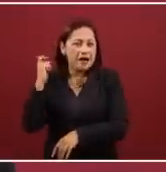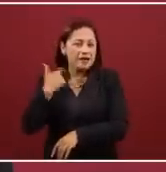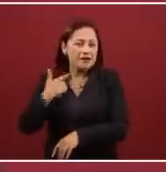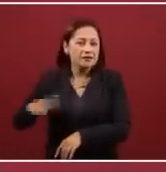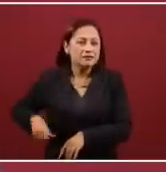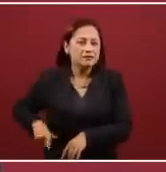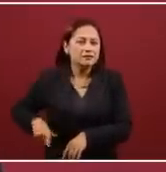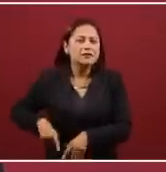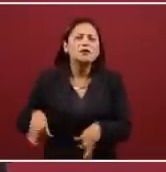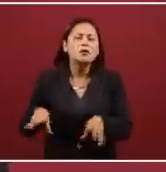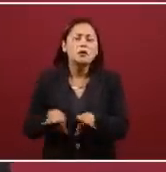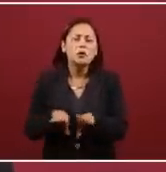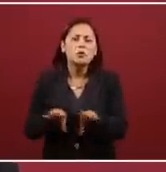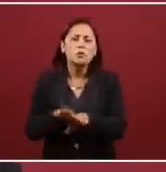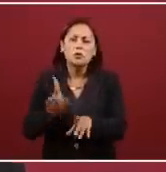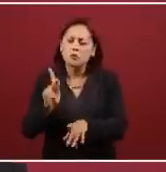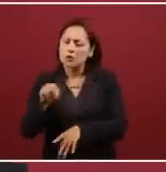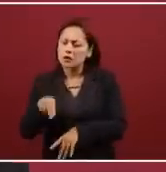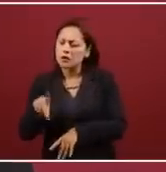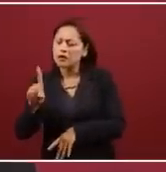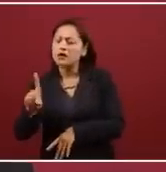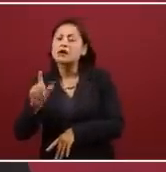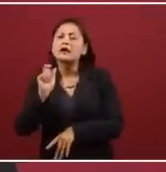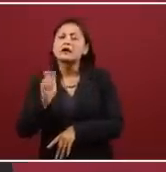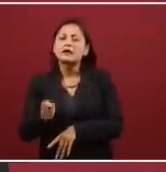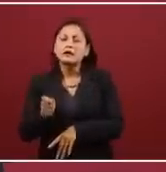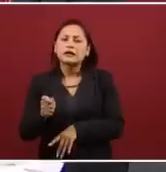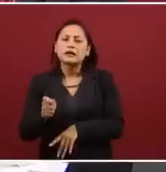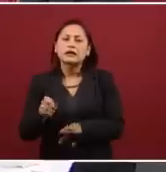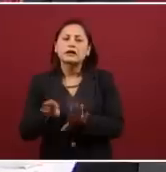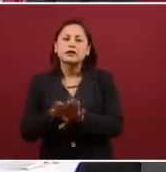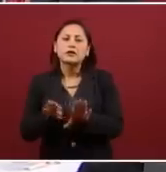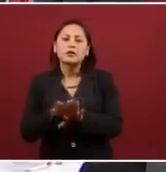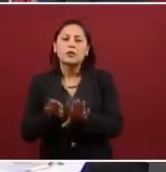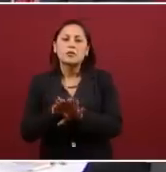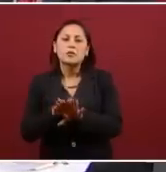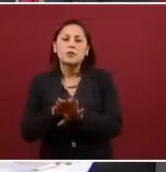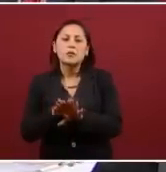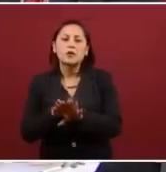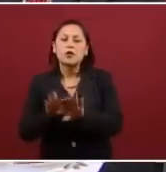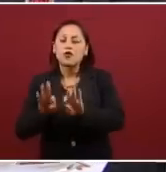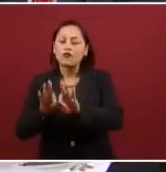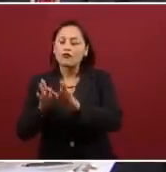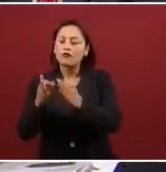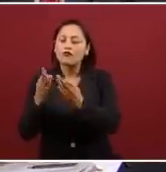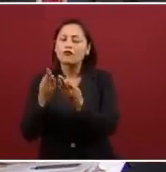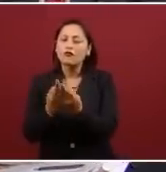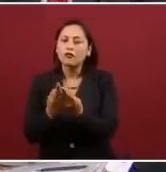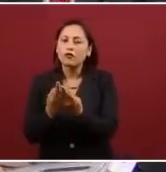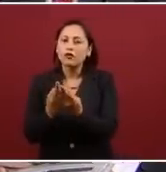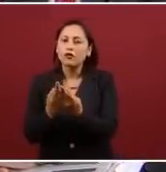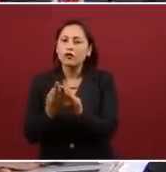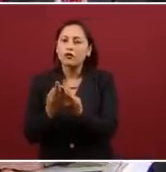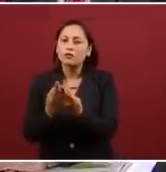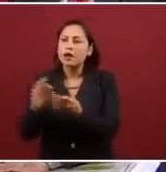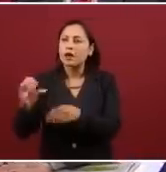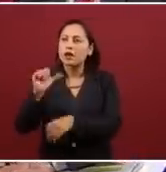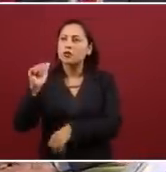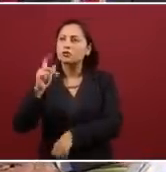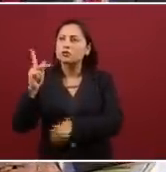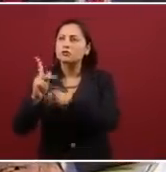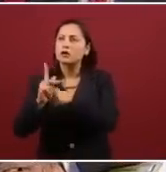A partir de las recetas que enviaban desde el extranjero.